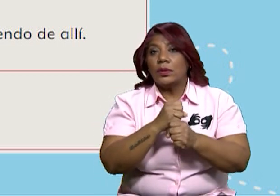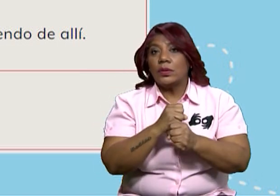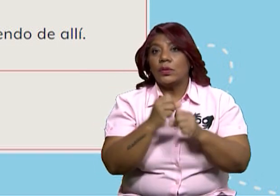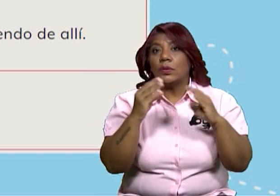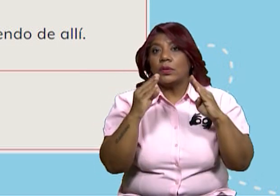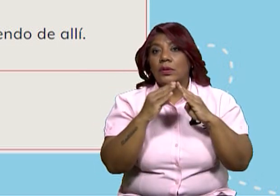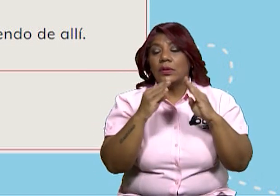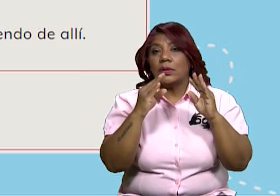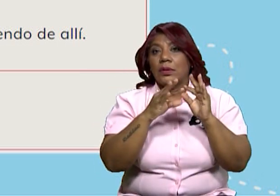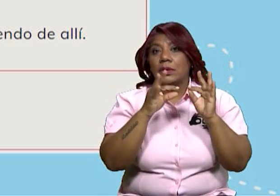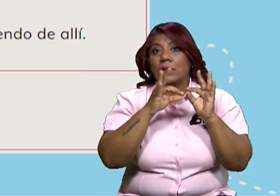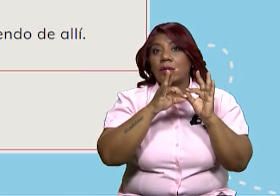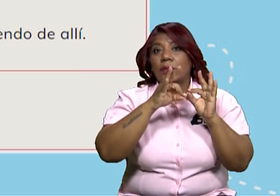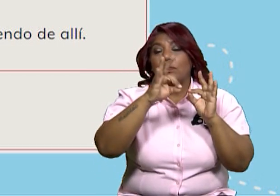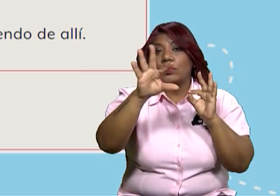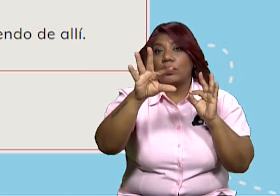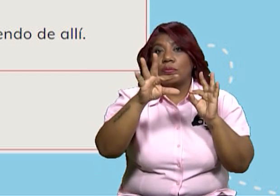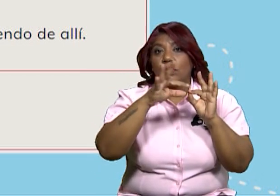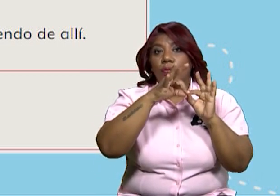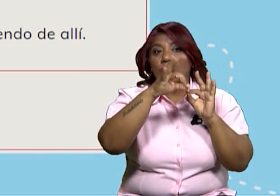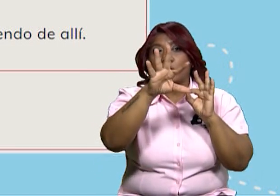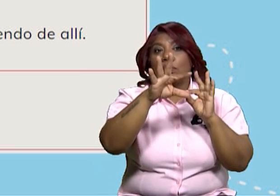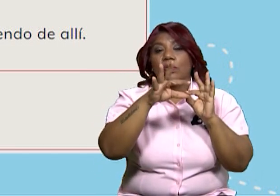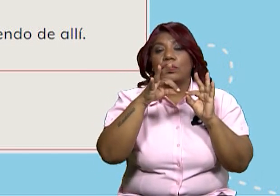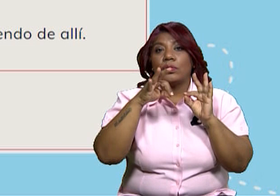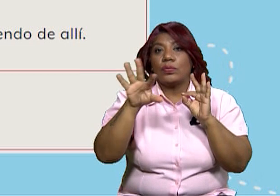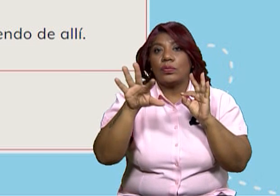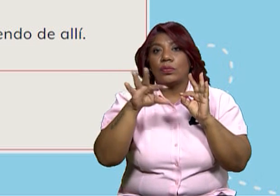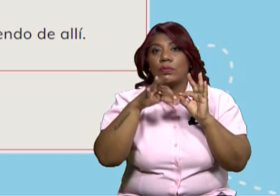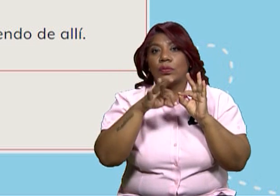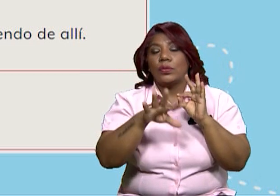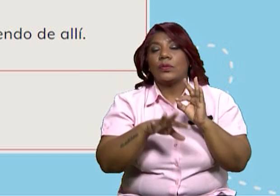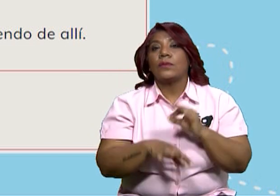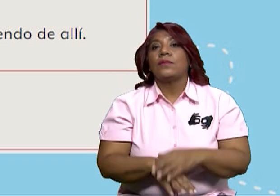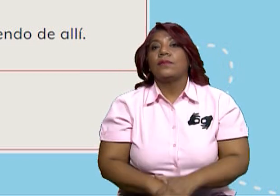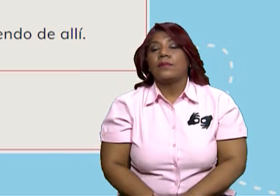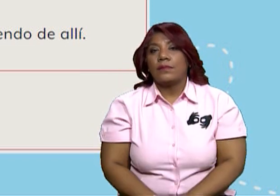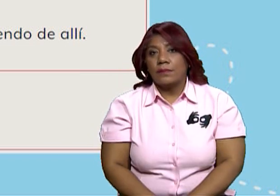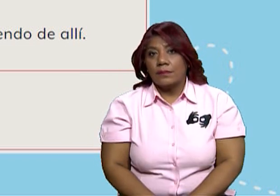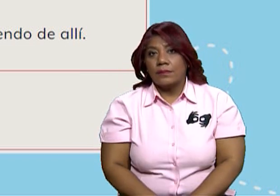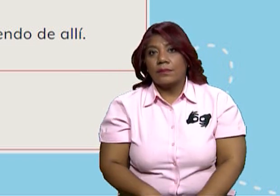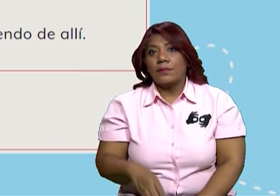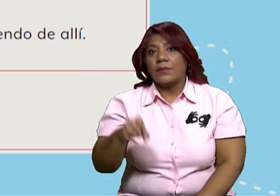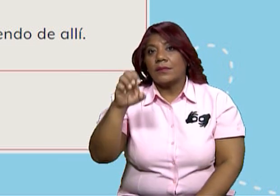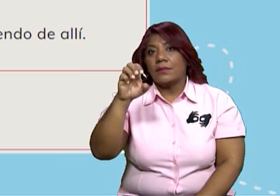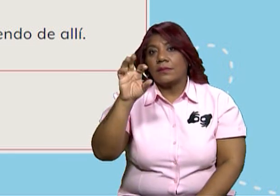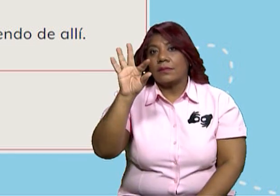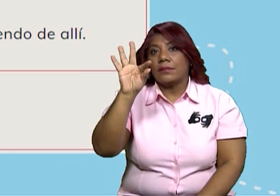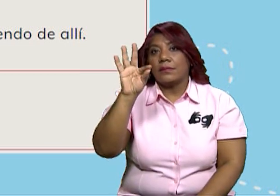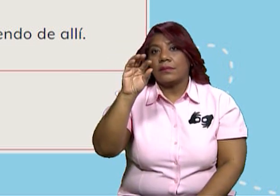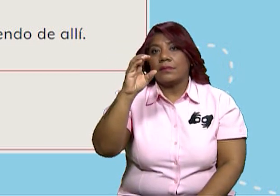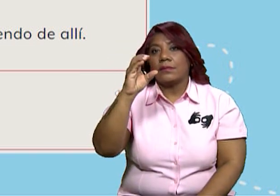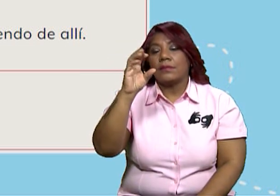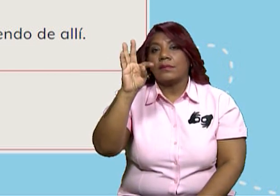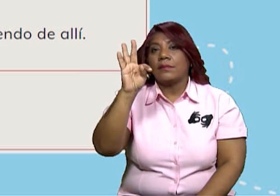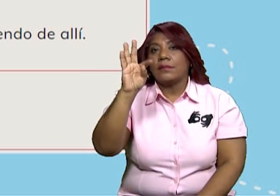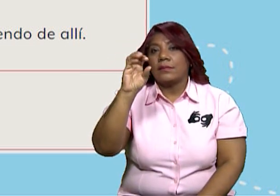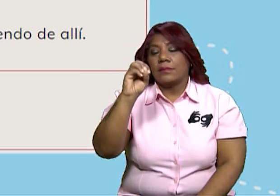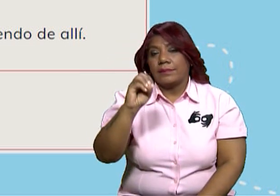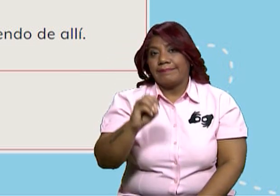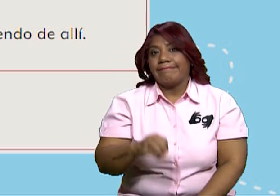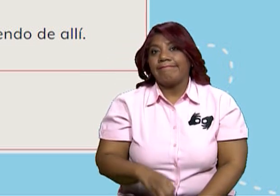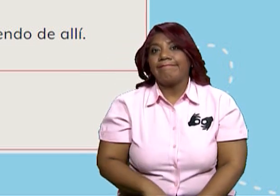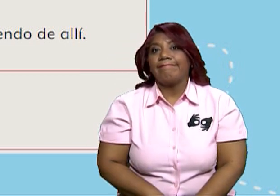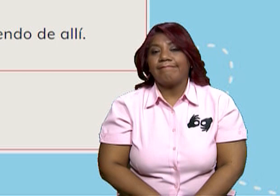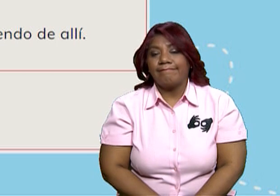salió corriendo allí. ¿Qué efecto fue el que provocó, o cuál fue la causa que provocó que el efecto